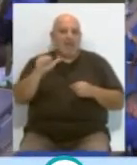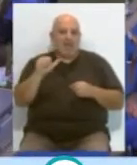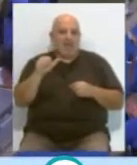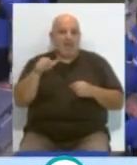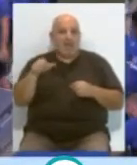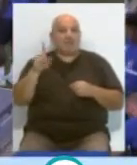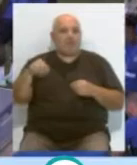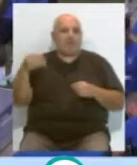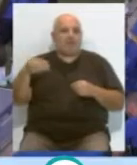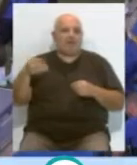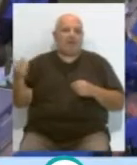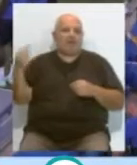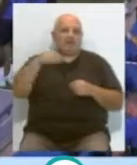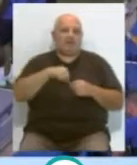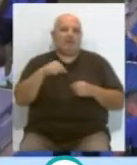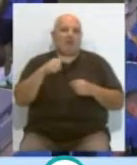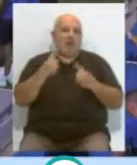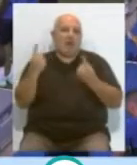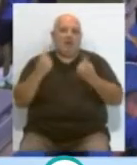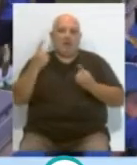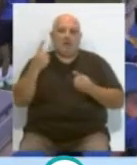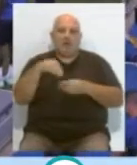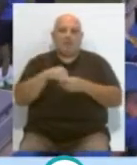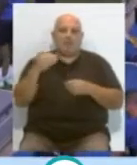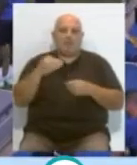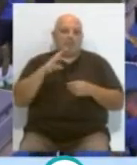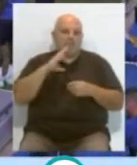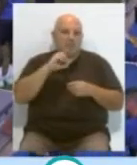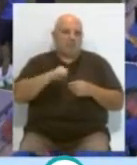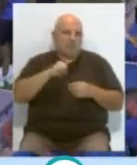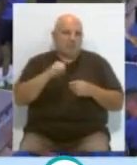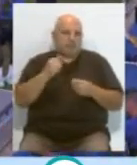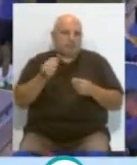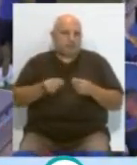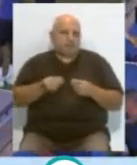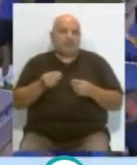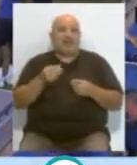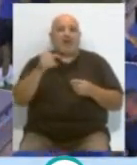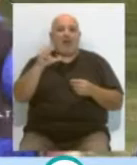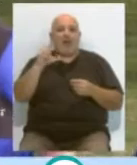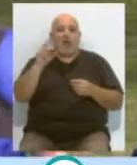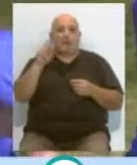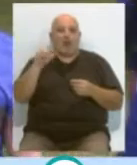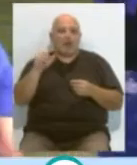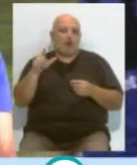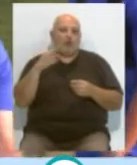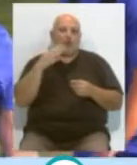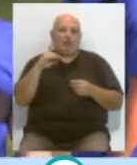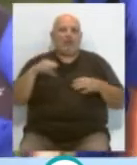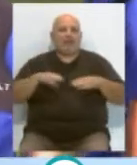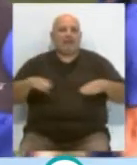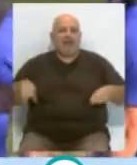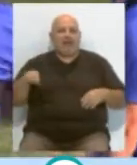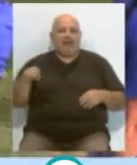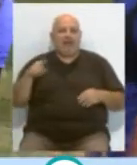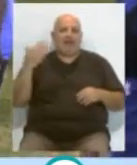lo hemos visto, José, esta temporada en el Cádiz B y que hizo una temporada muy, muy buena. Y Lautaro también, el juvenil que era argentino, que estuvo